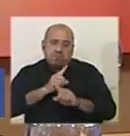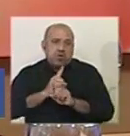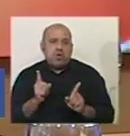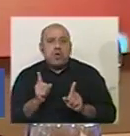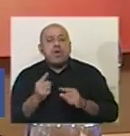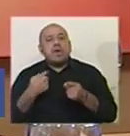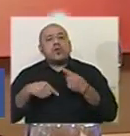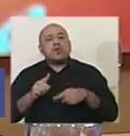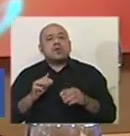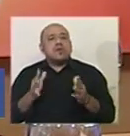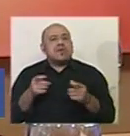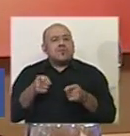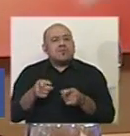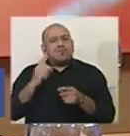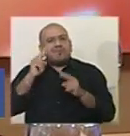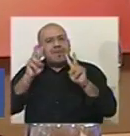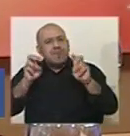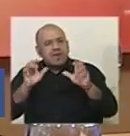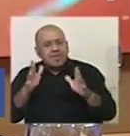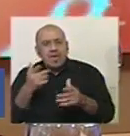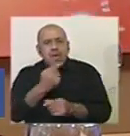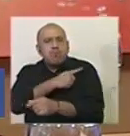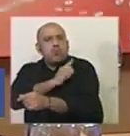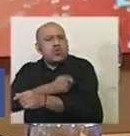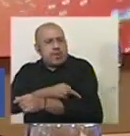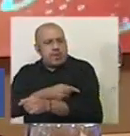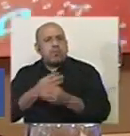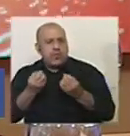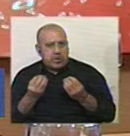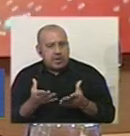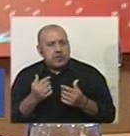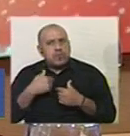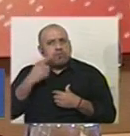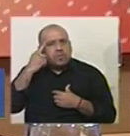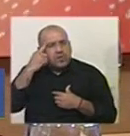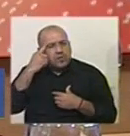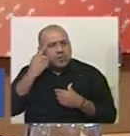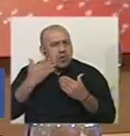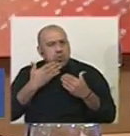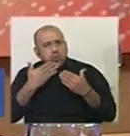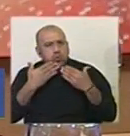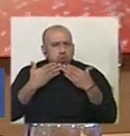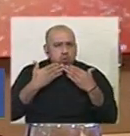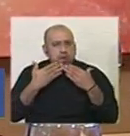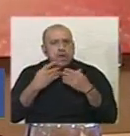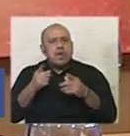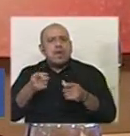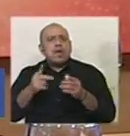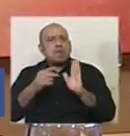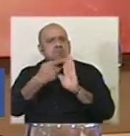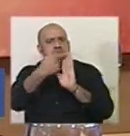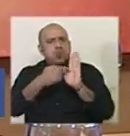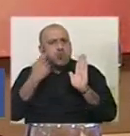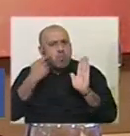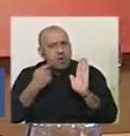es un ejercicio de poder. Yo pongo en cuestión, porque las cifras que recién planteabas, Maxi, en el informe son impresionantes,